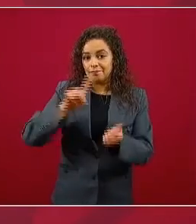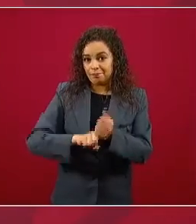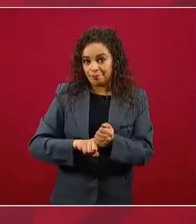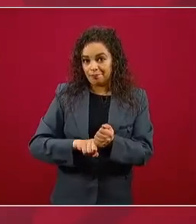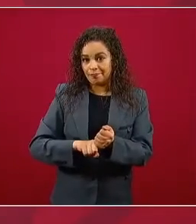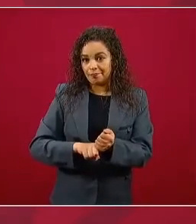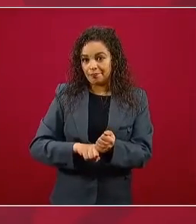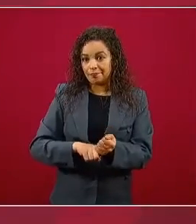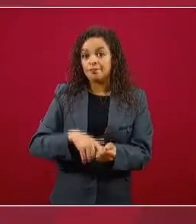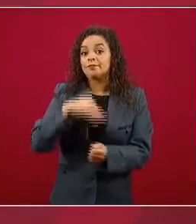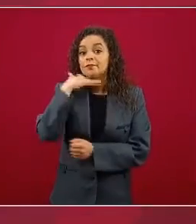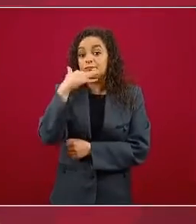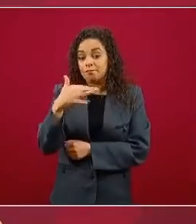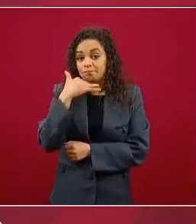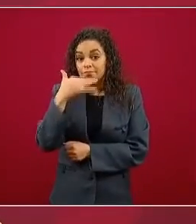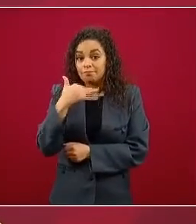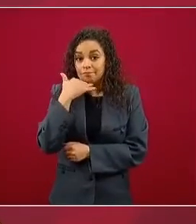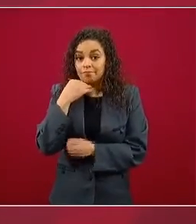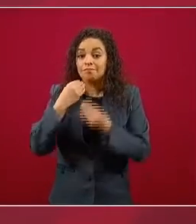mucho, molesta, pero